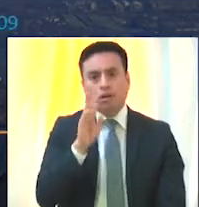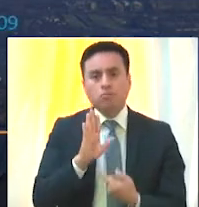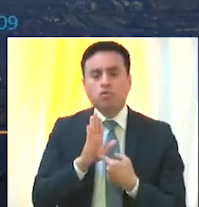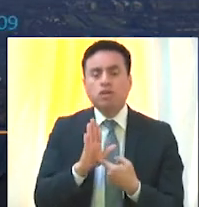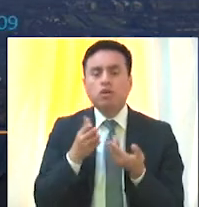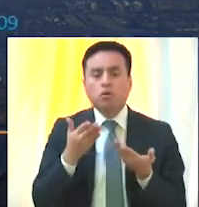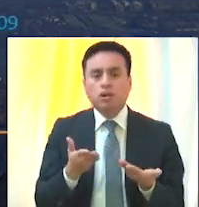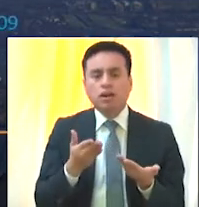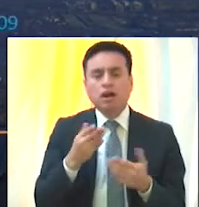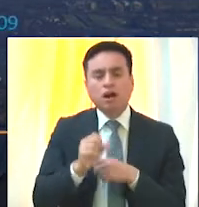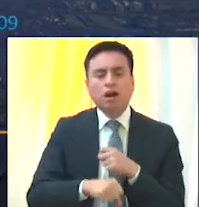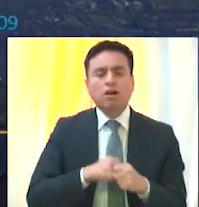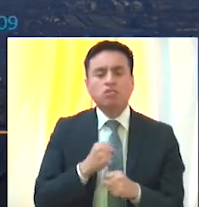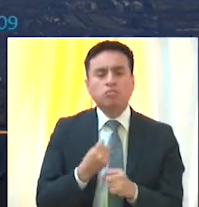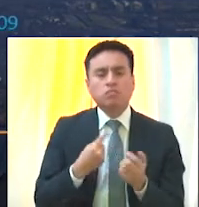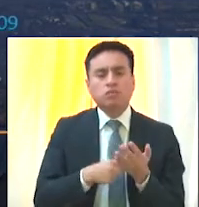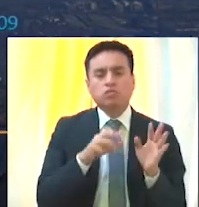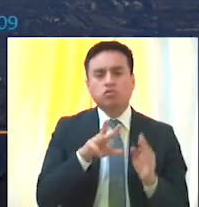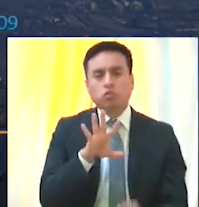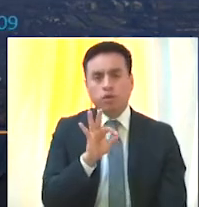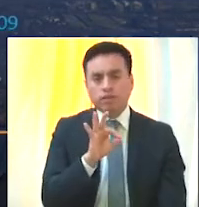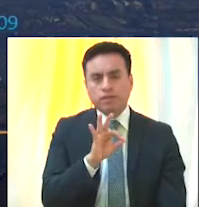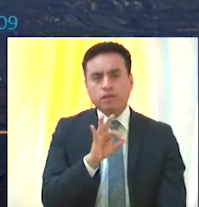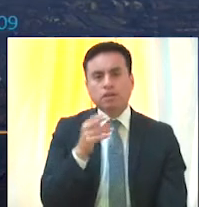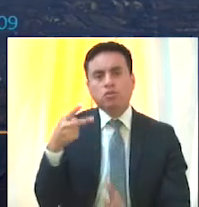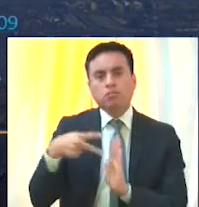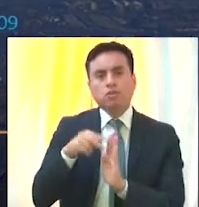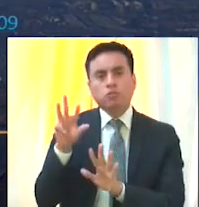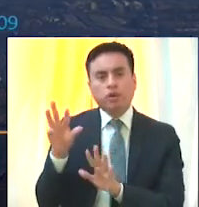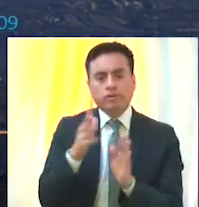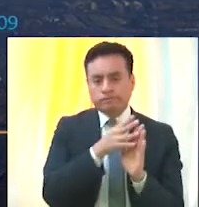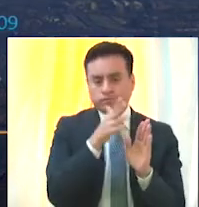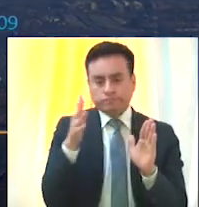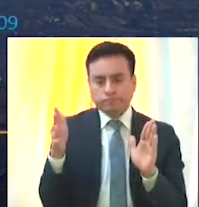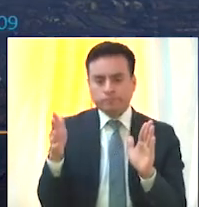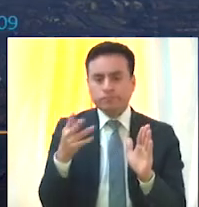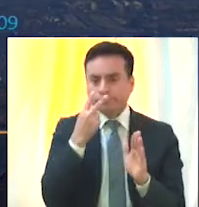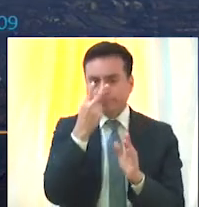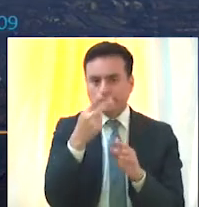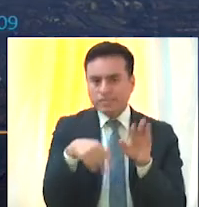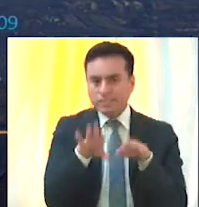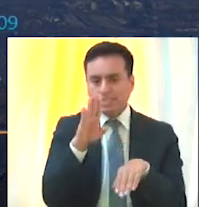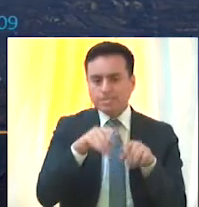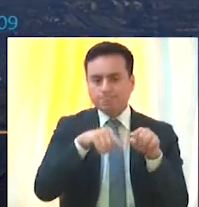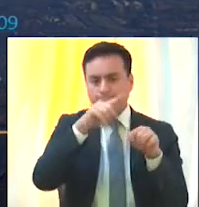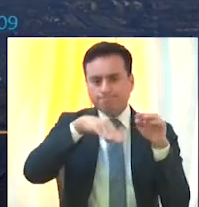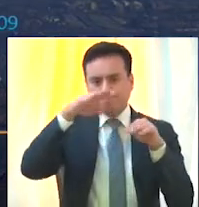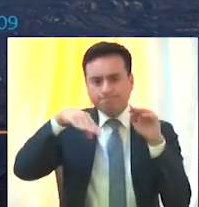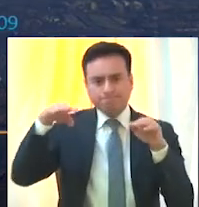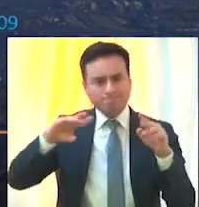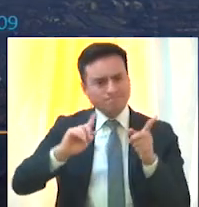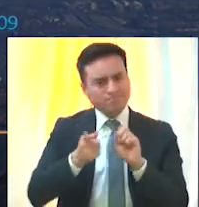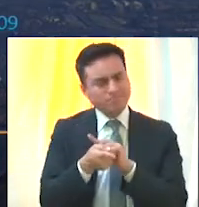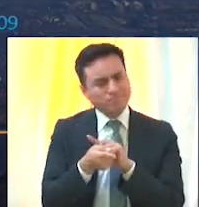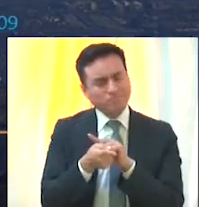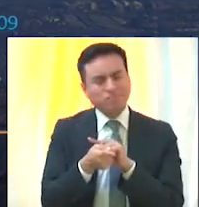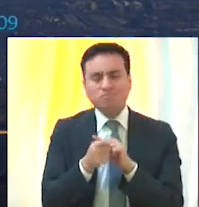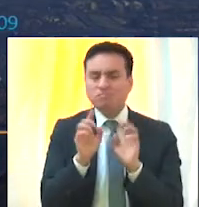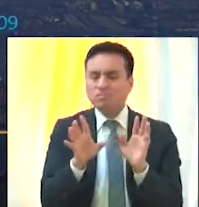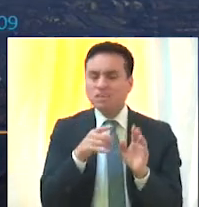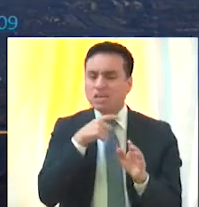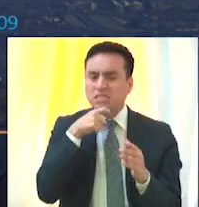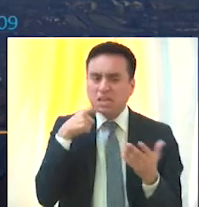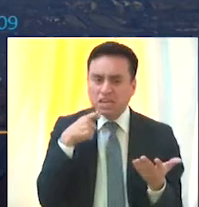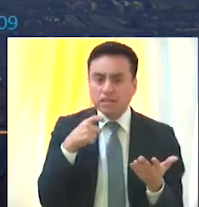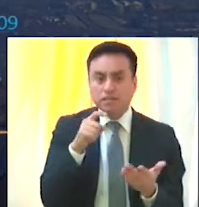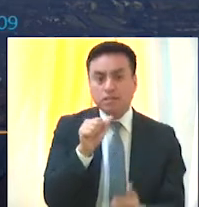ahora todos los años entre 1950 y el 2009 y en general vemos una gran variación de condiciones desde relativamente secas, como